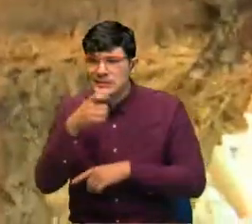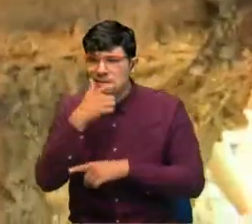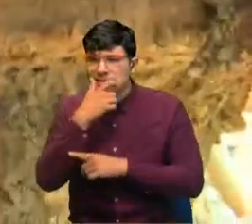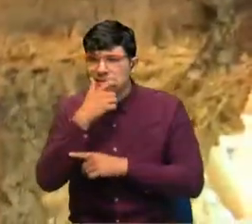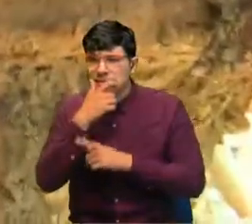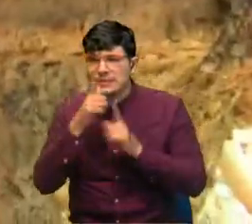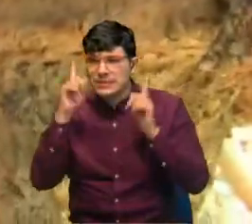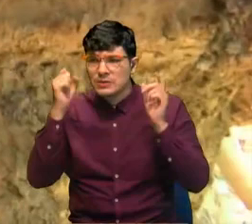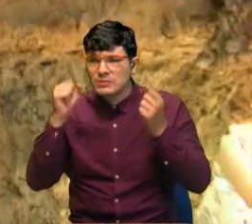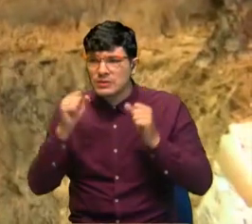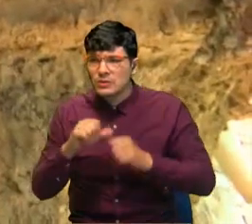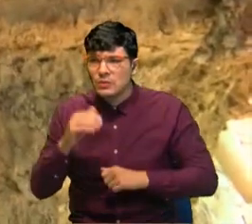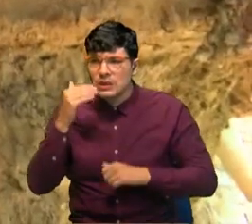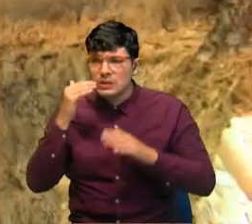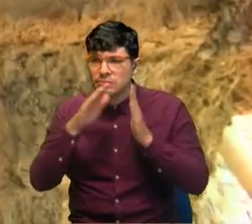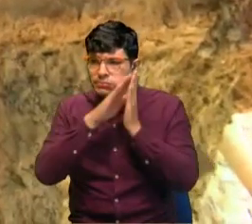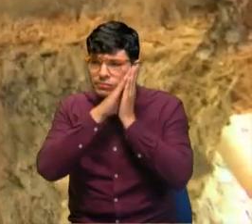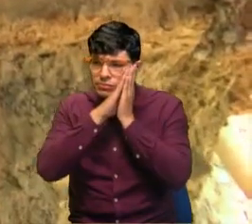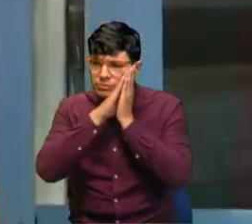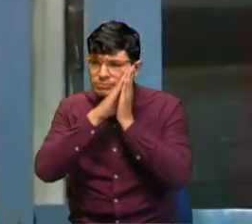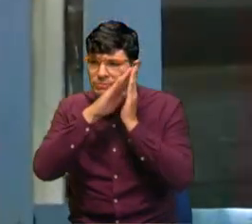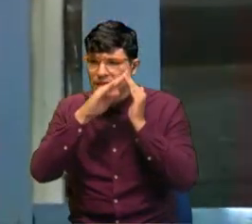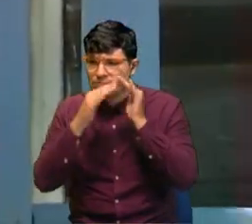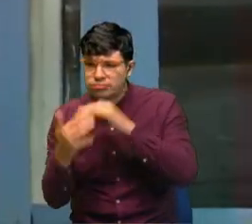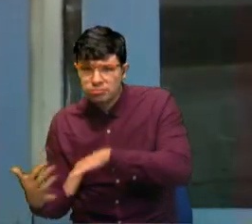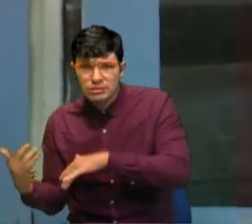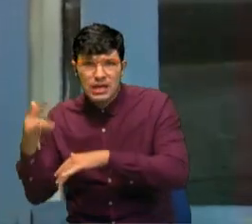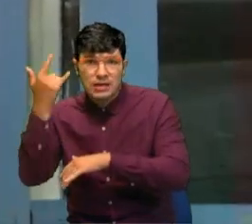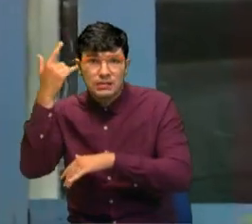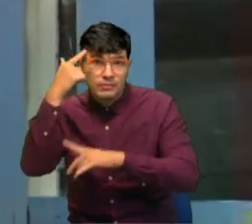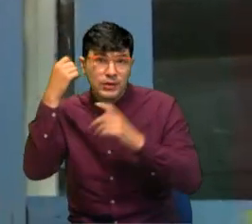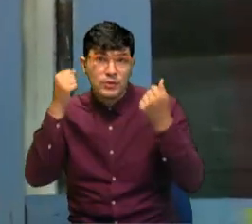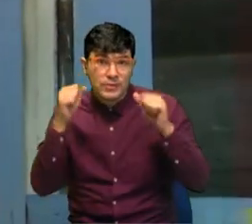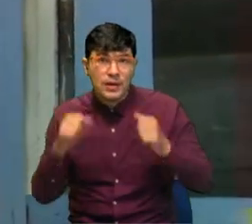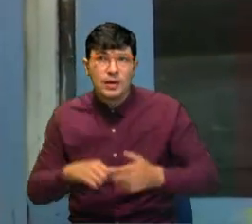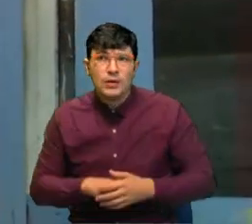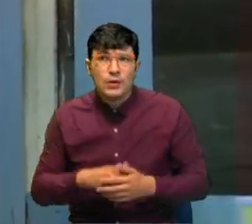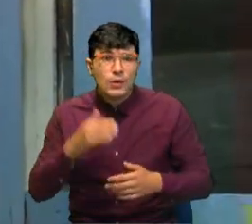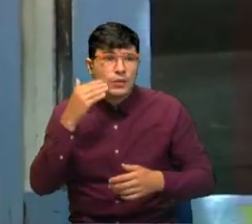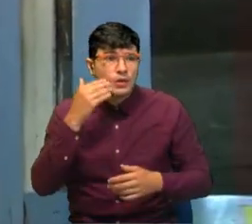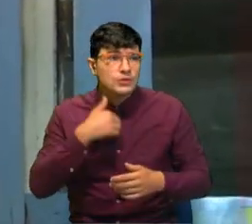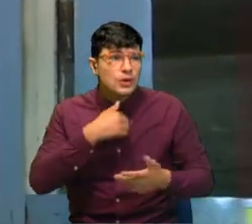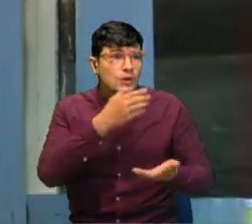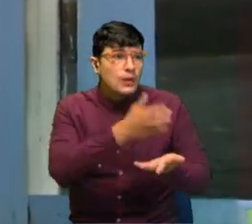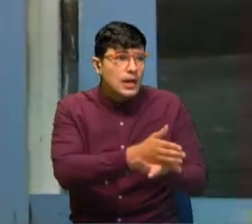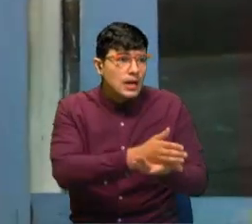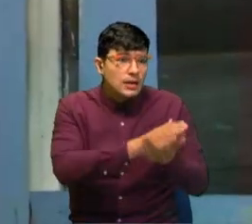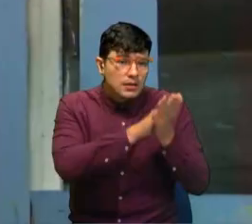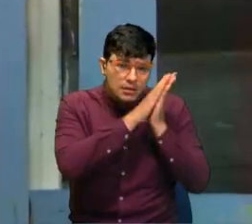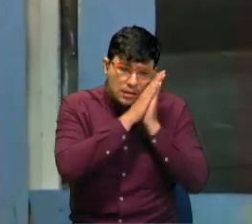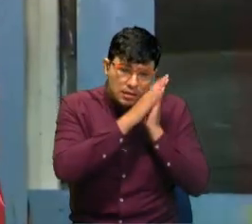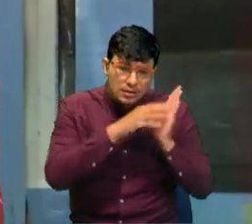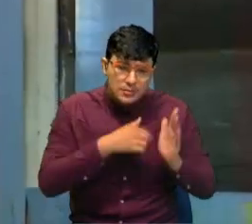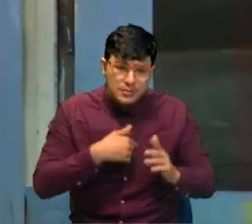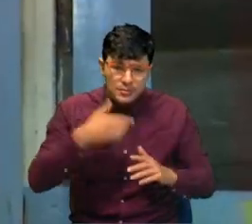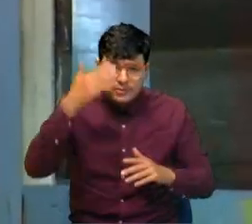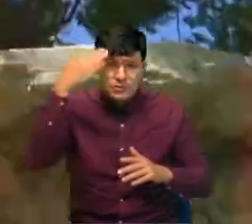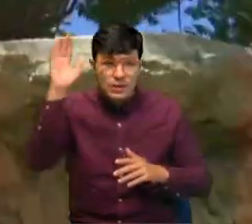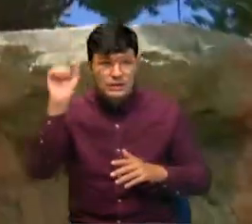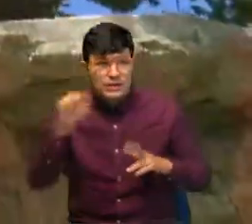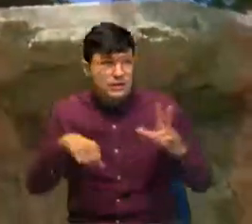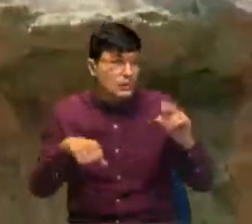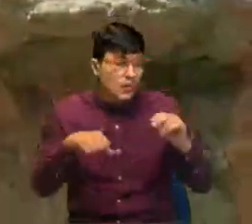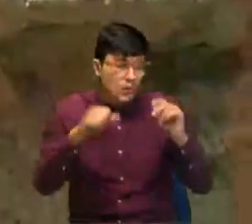duerman puede ocurrir una tragedia que uno se va a costarnos así sí bueno se